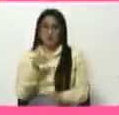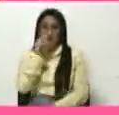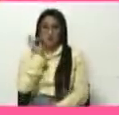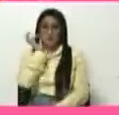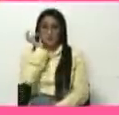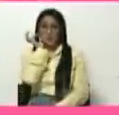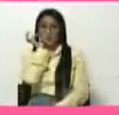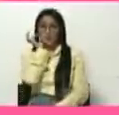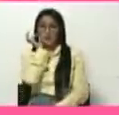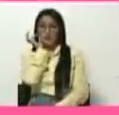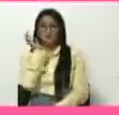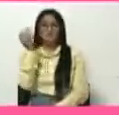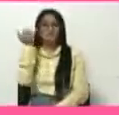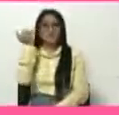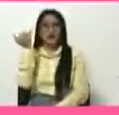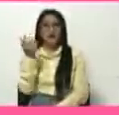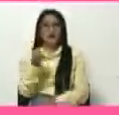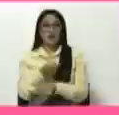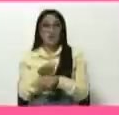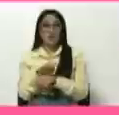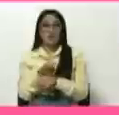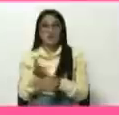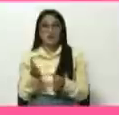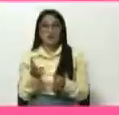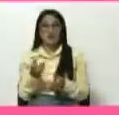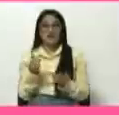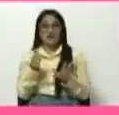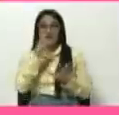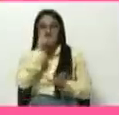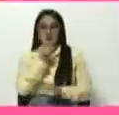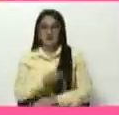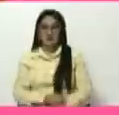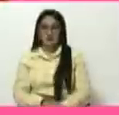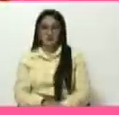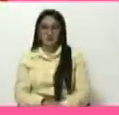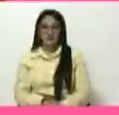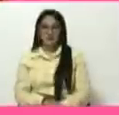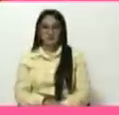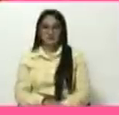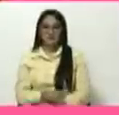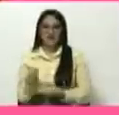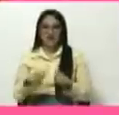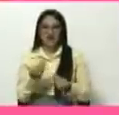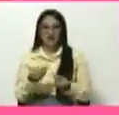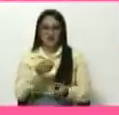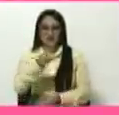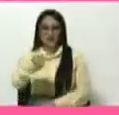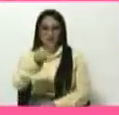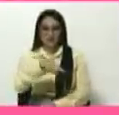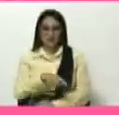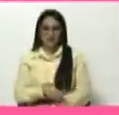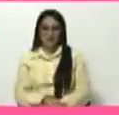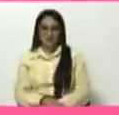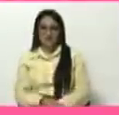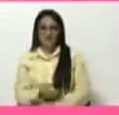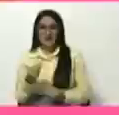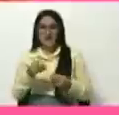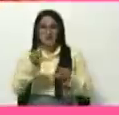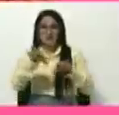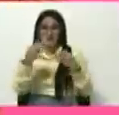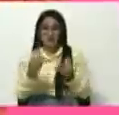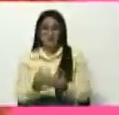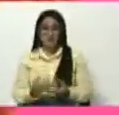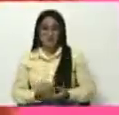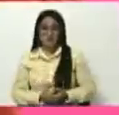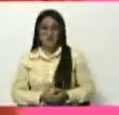revolucionarias, imagínenlo gobernando 6 años. ¿Qué harían con ustedes? ¿Qué harían con sus familias?